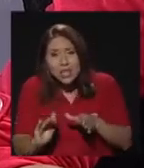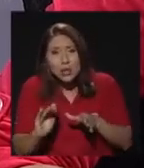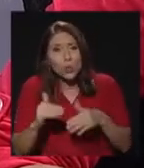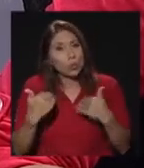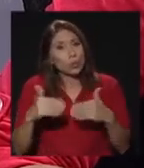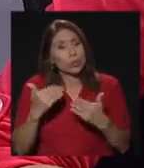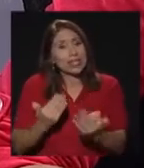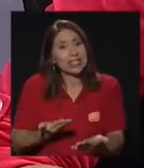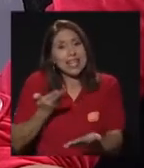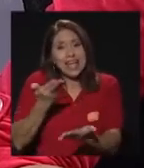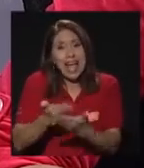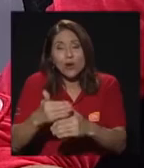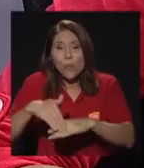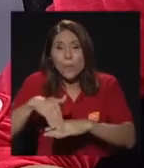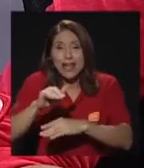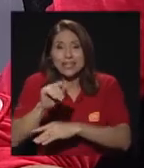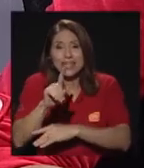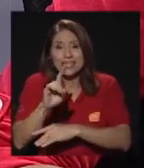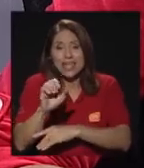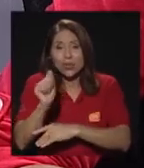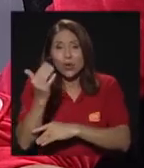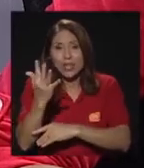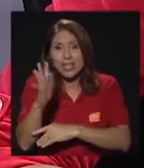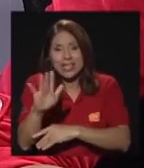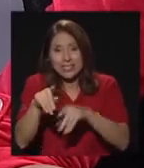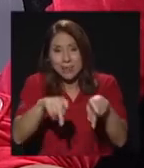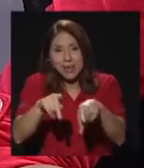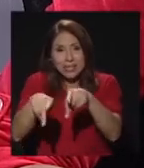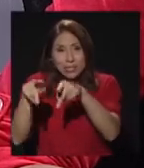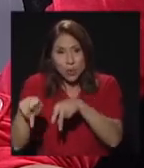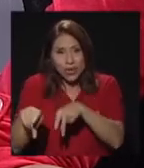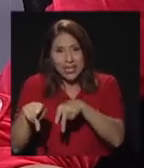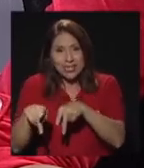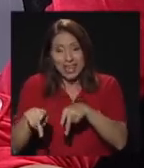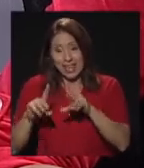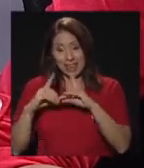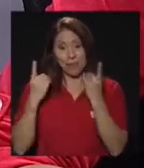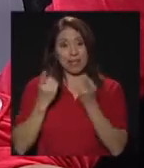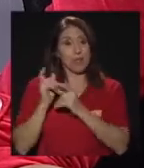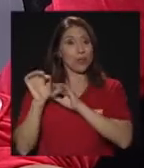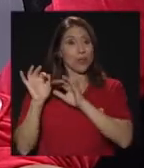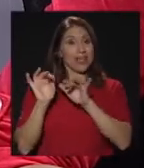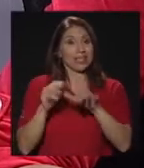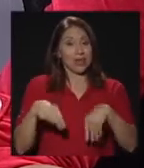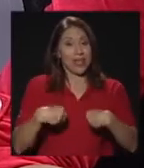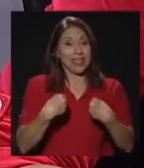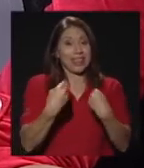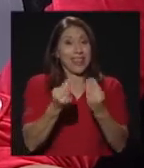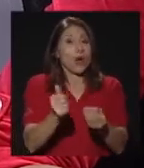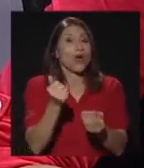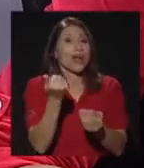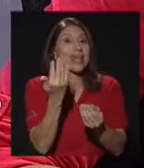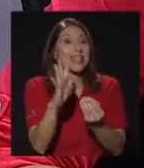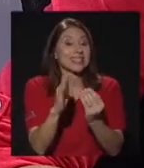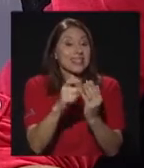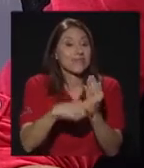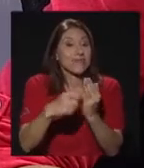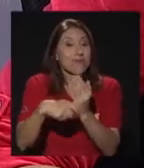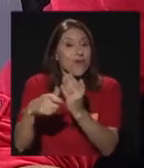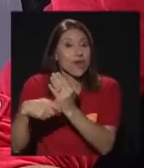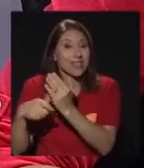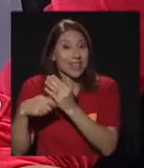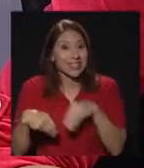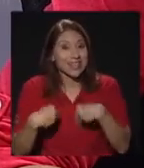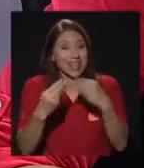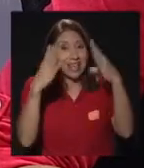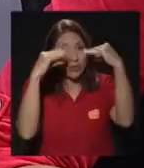personas. Migración entregó 15 folders explicando la información, son hasta 15 trámites. Entonces, alguien que no